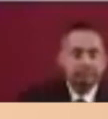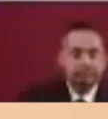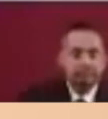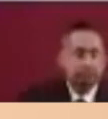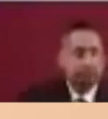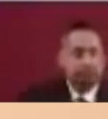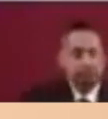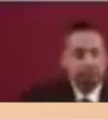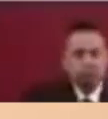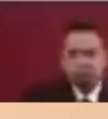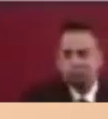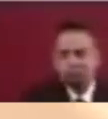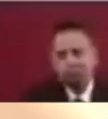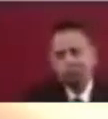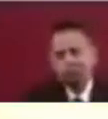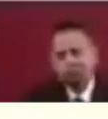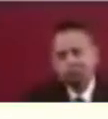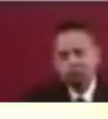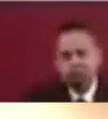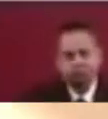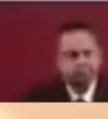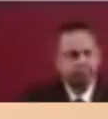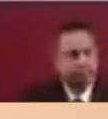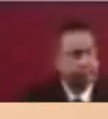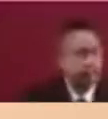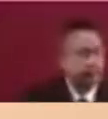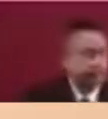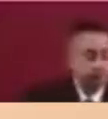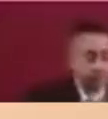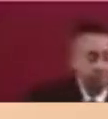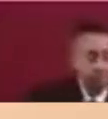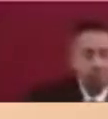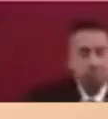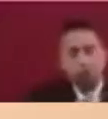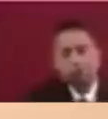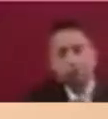hacen sufrir mucho a sus mamás,